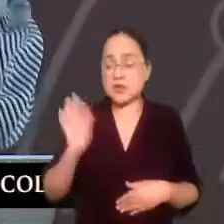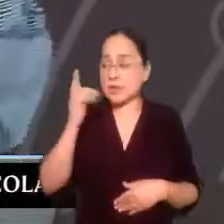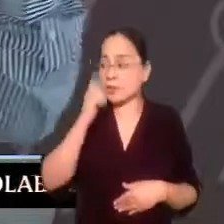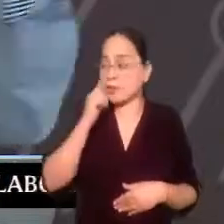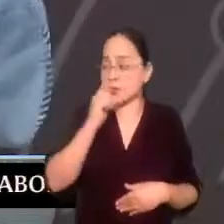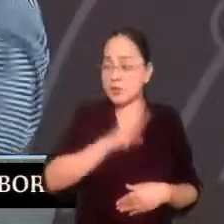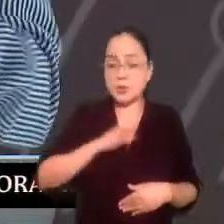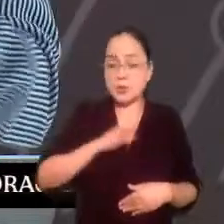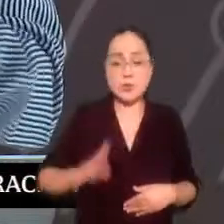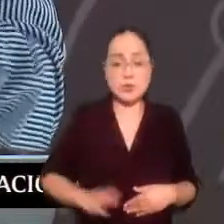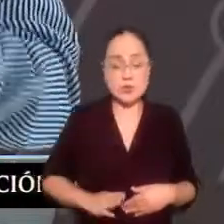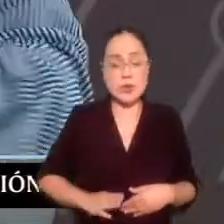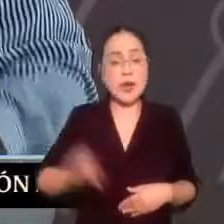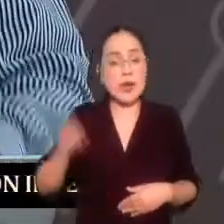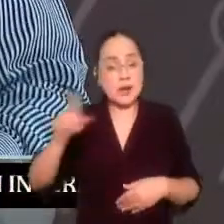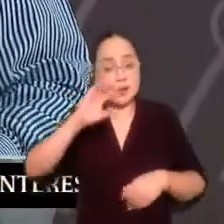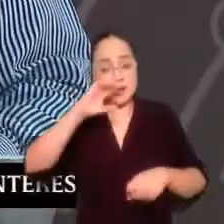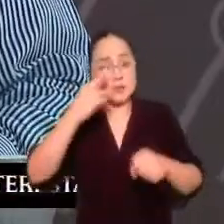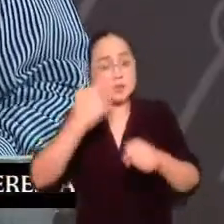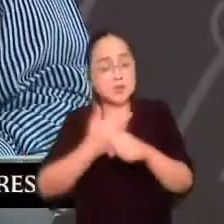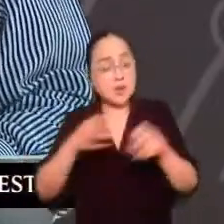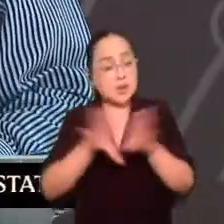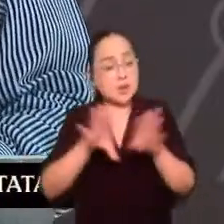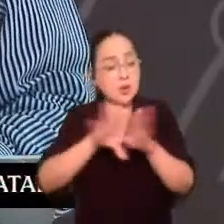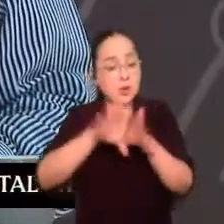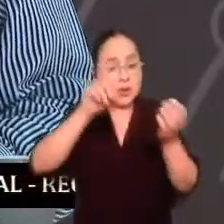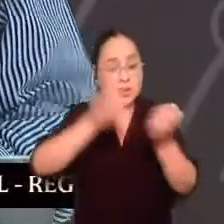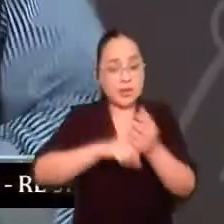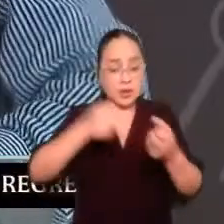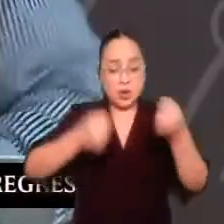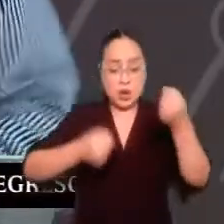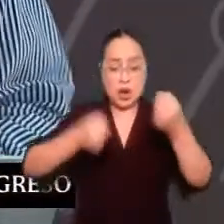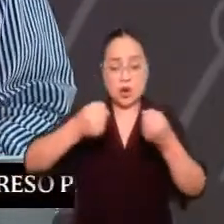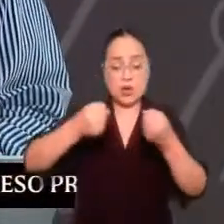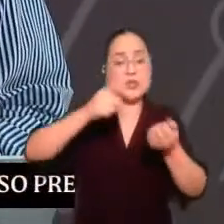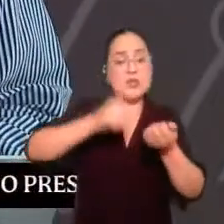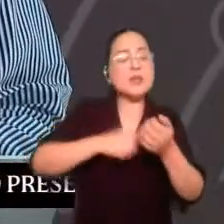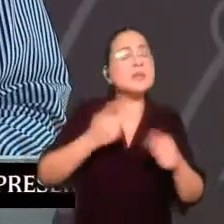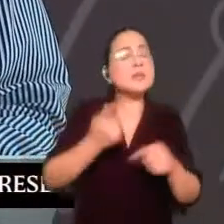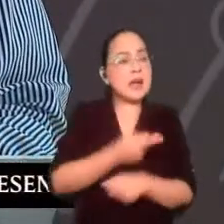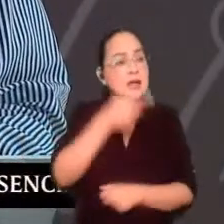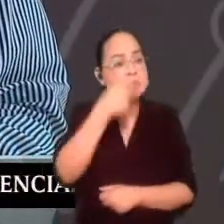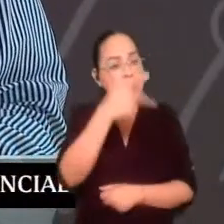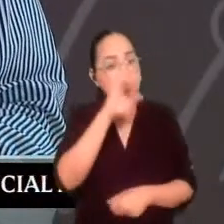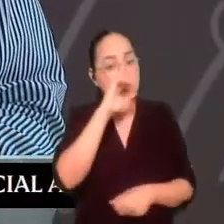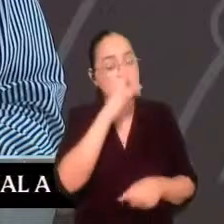ellos son los responsables de lo que pase en su patrulla. Acuérdense ustedes que muy seguido dicen,